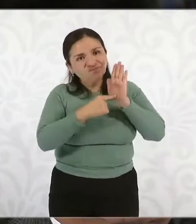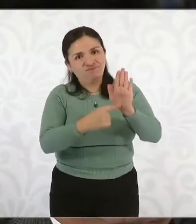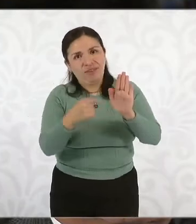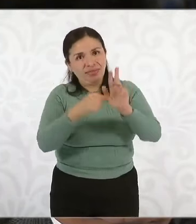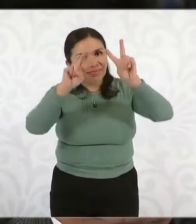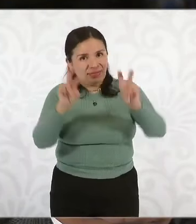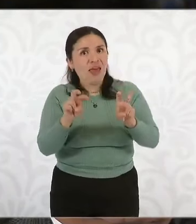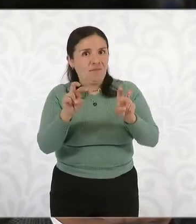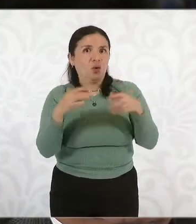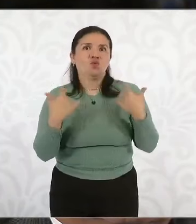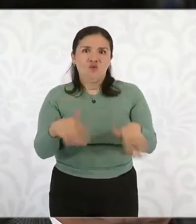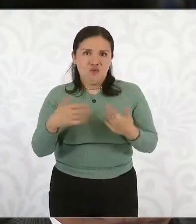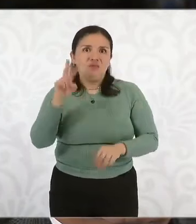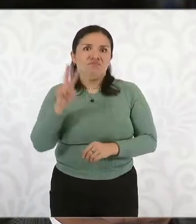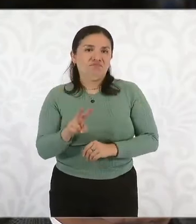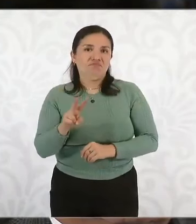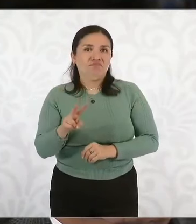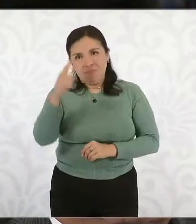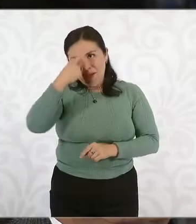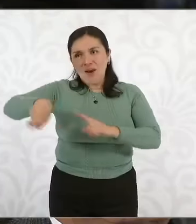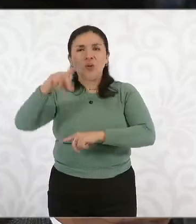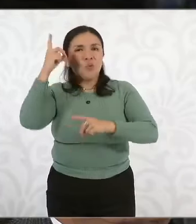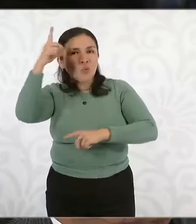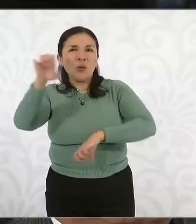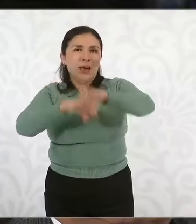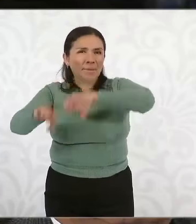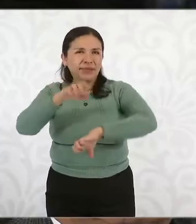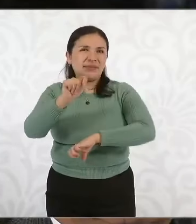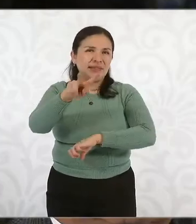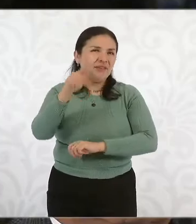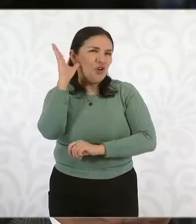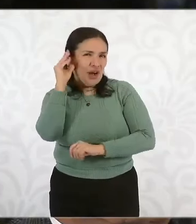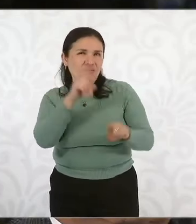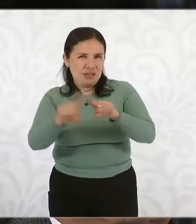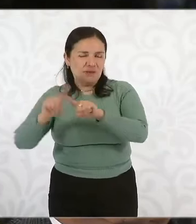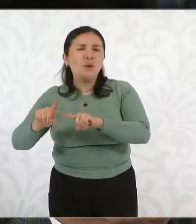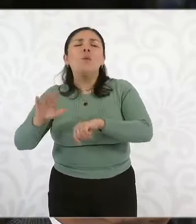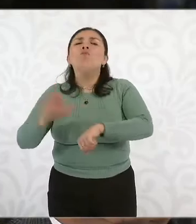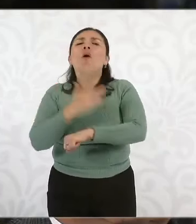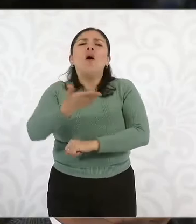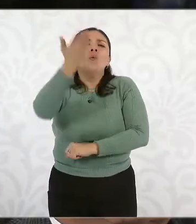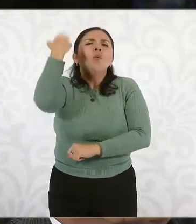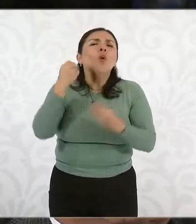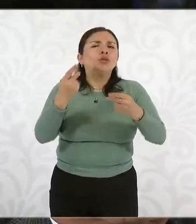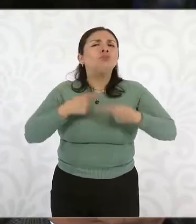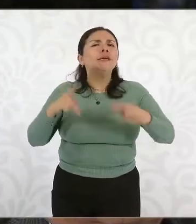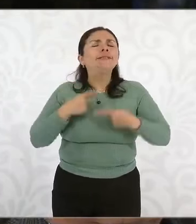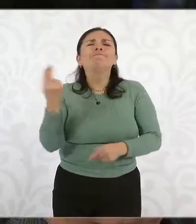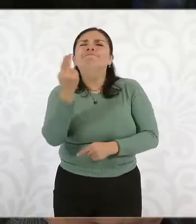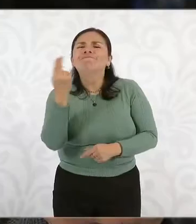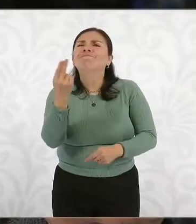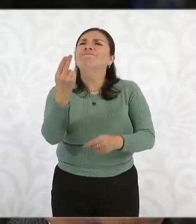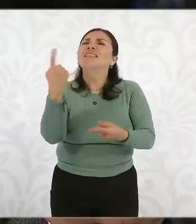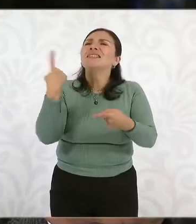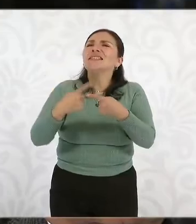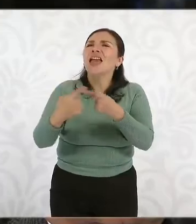tan polémico para los concesionarios, pero mucha gente respaldamos desde hace mucho tiempo la necesidad de estos